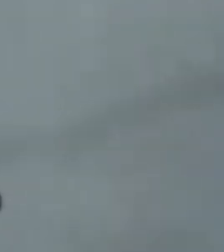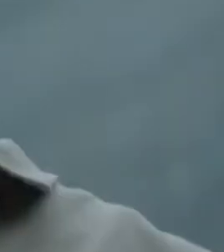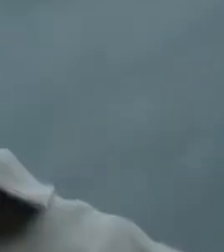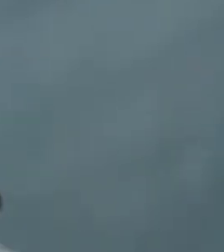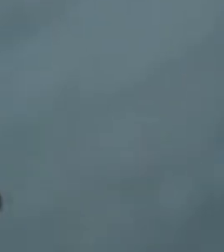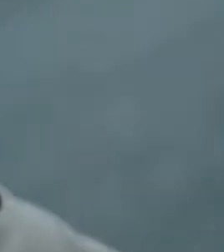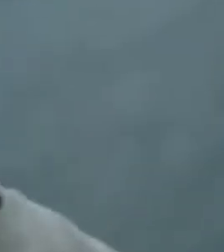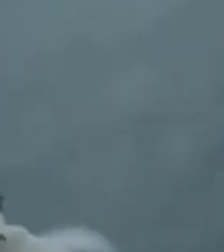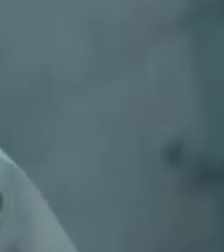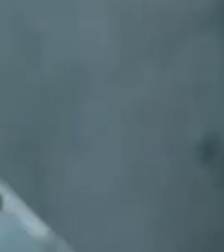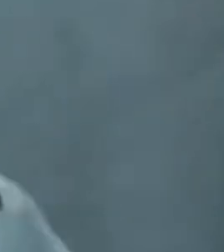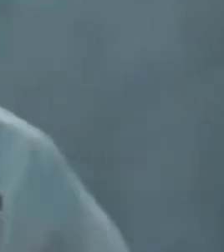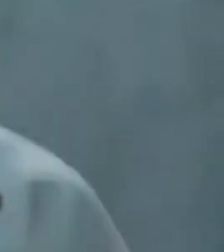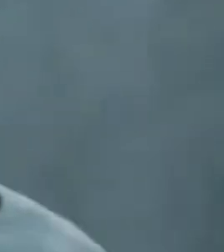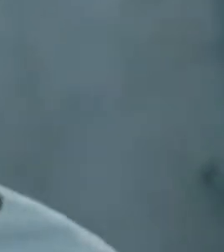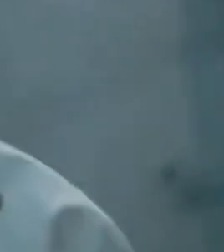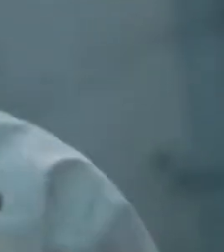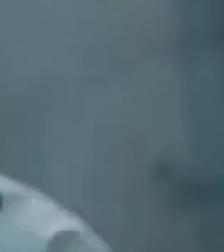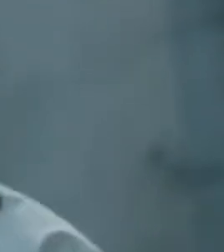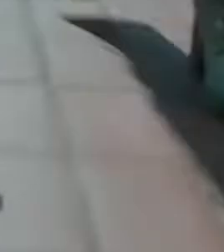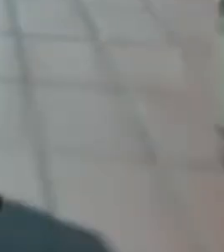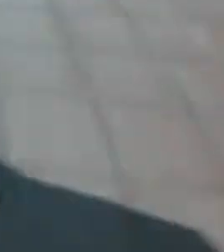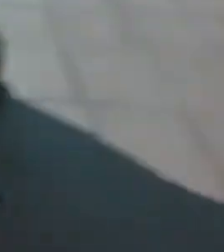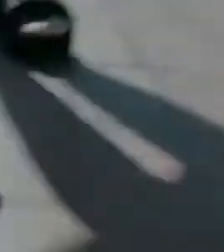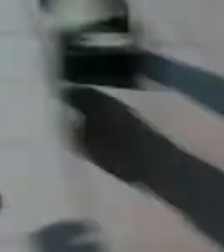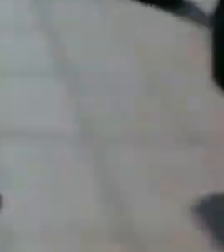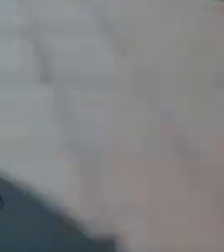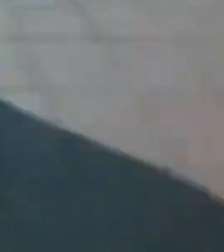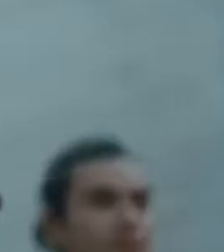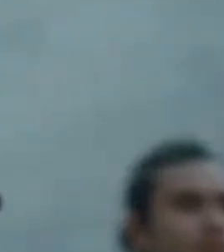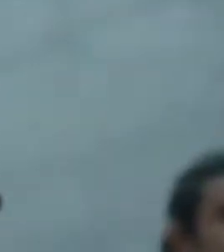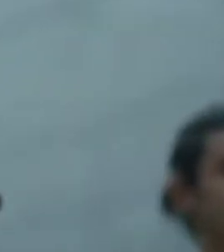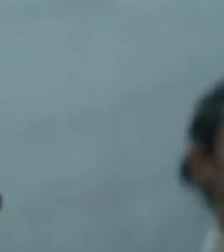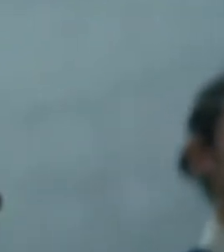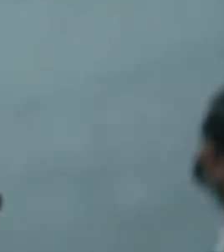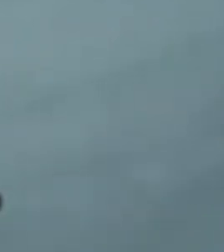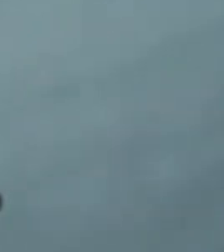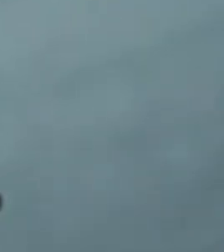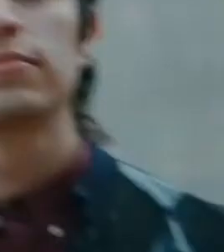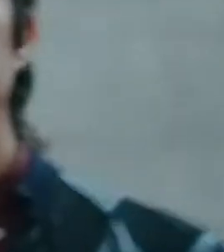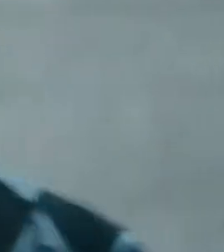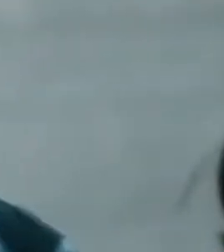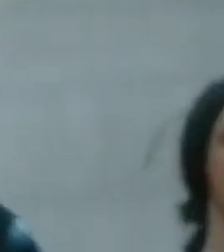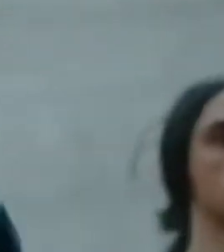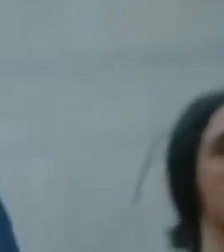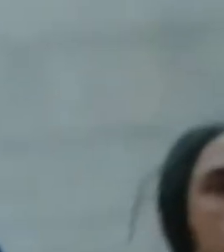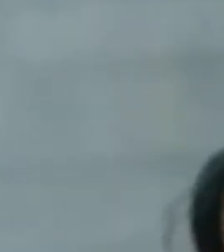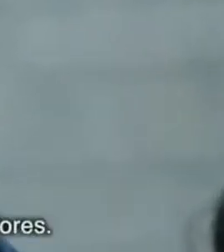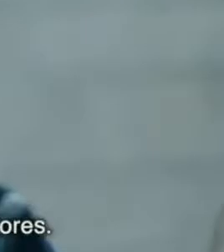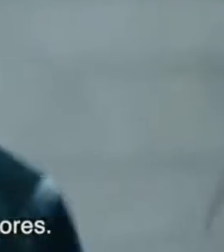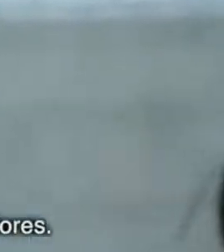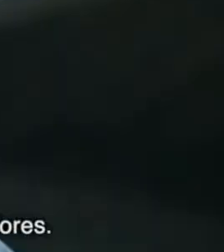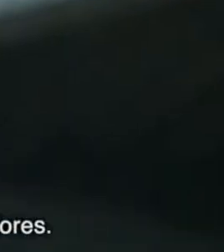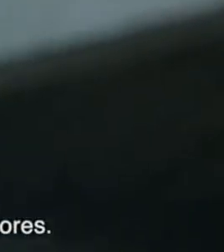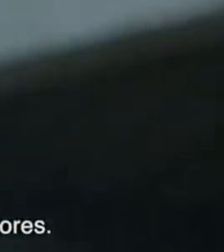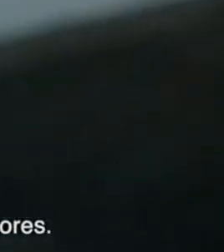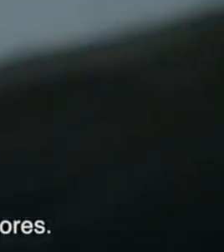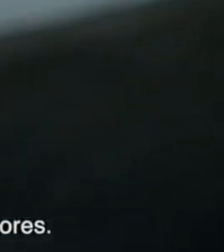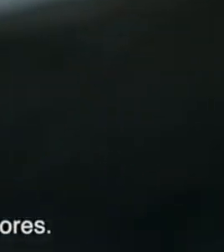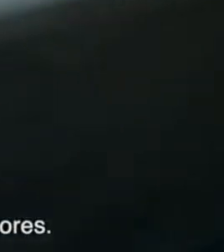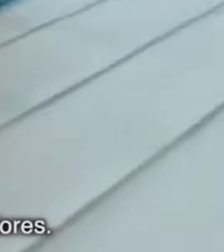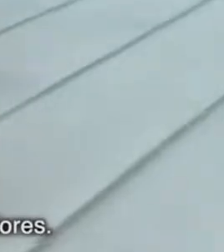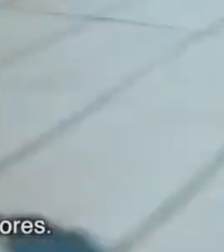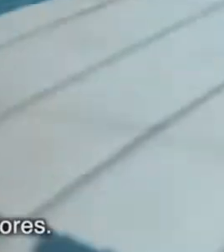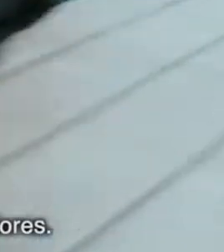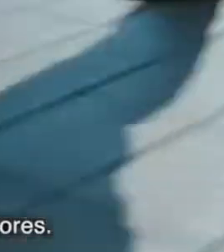queremos que conozcas todos los nuevos créditos Infonavit entrando a infonavitfacil.mx. Créditos hechos para